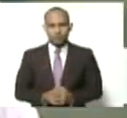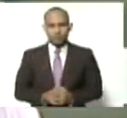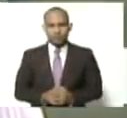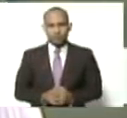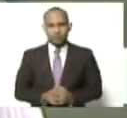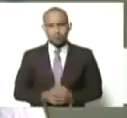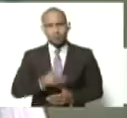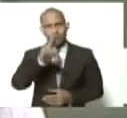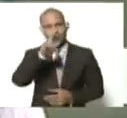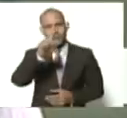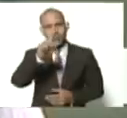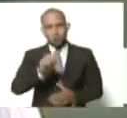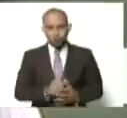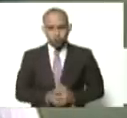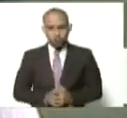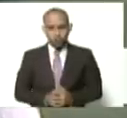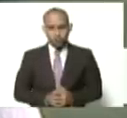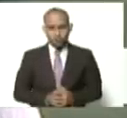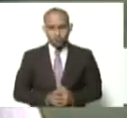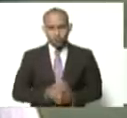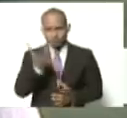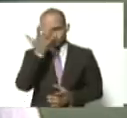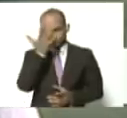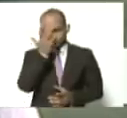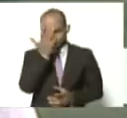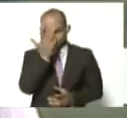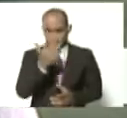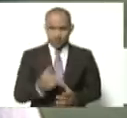el 21 de febrero